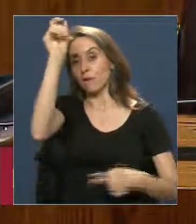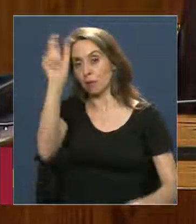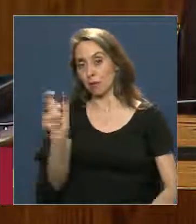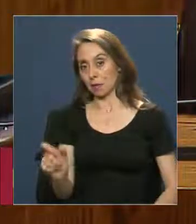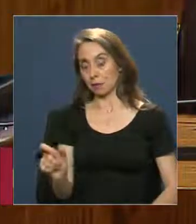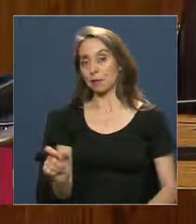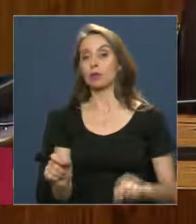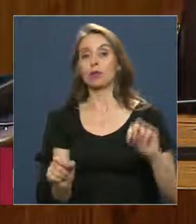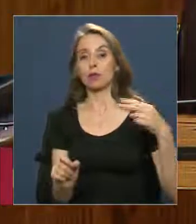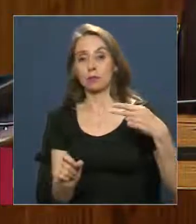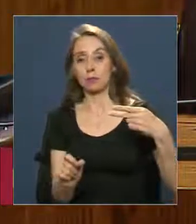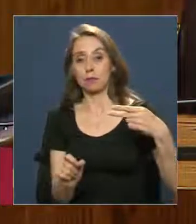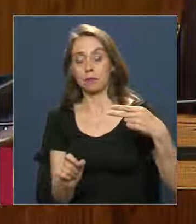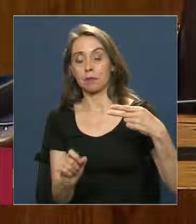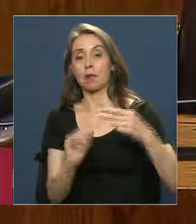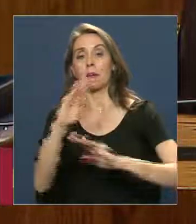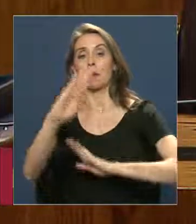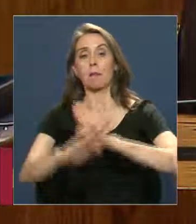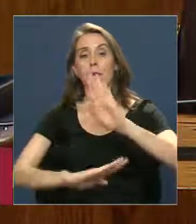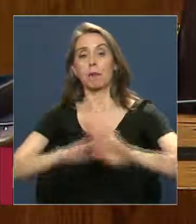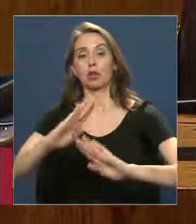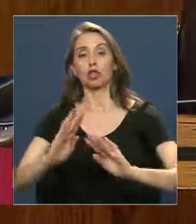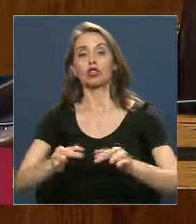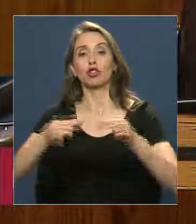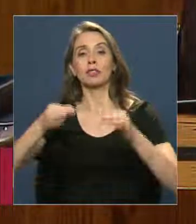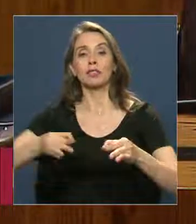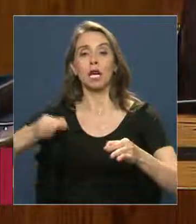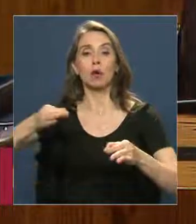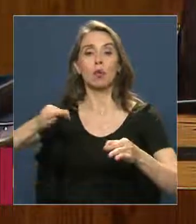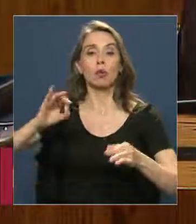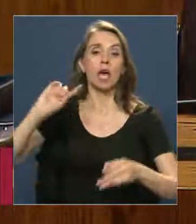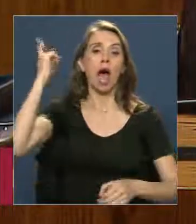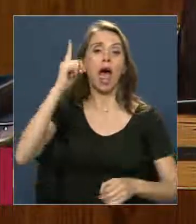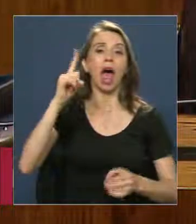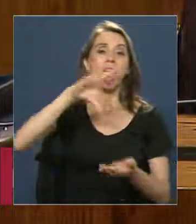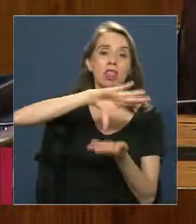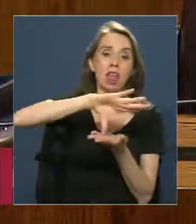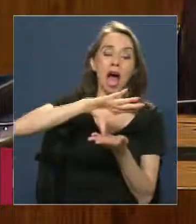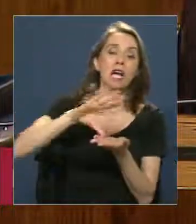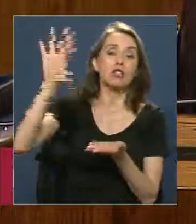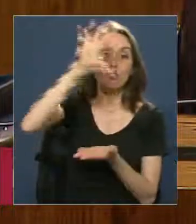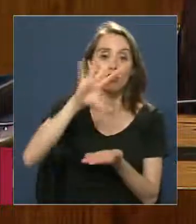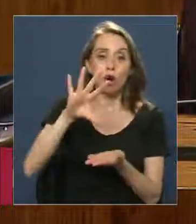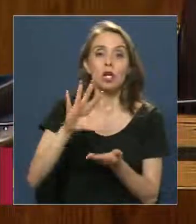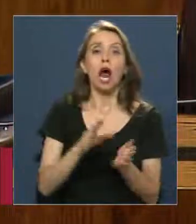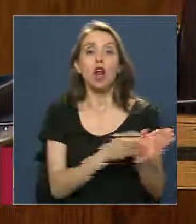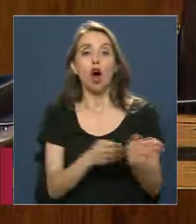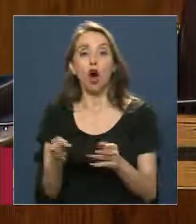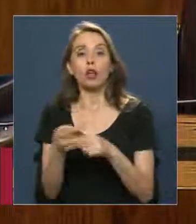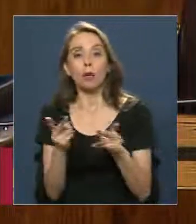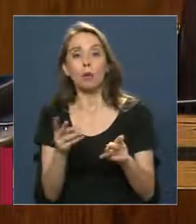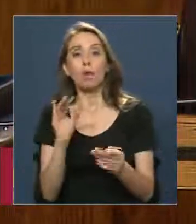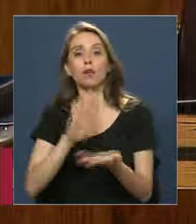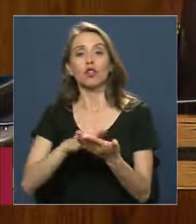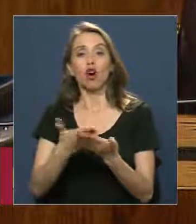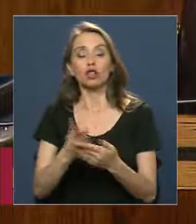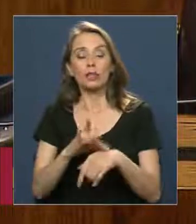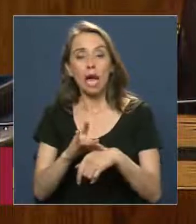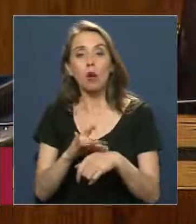y o b la protección de la seguridad nacional, el orden público o la salud o la moral